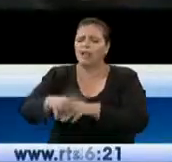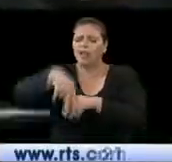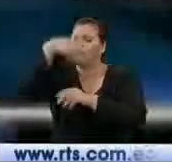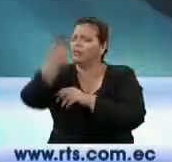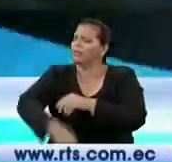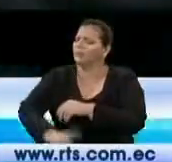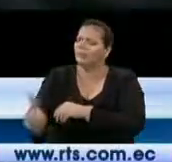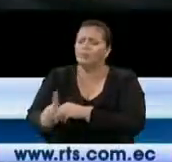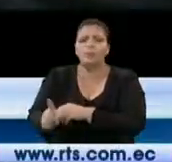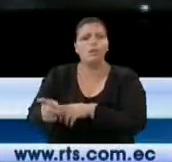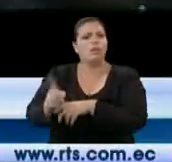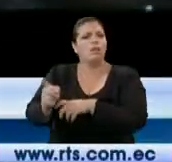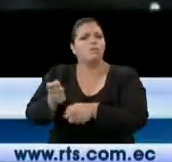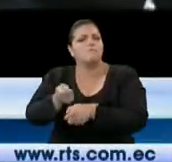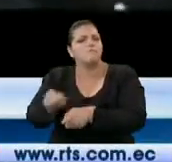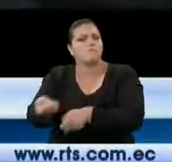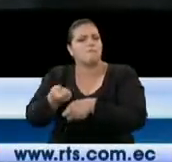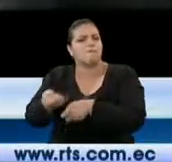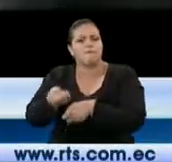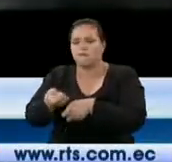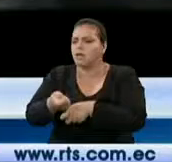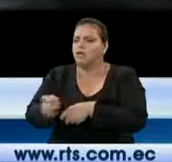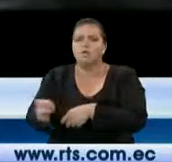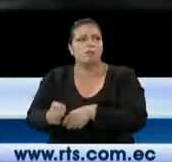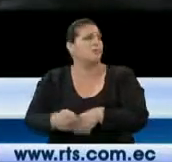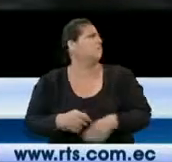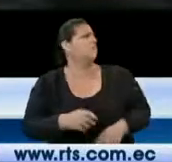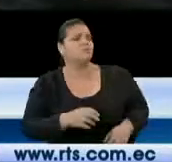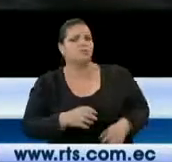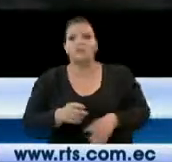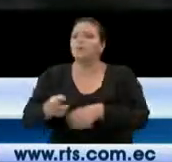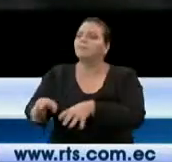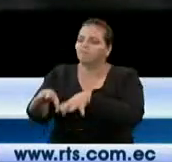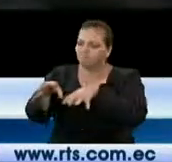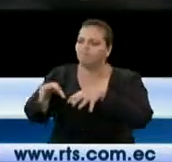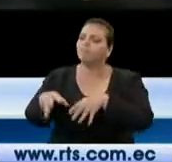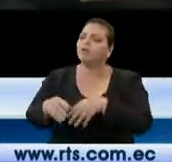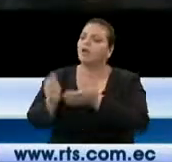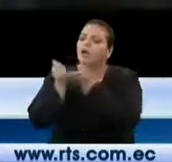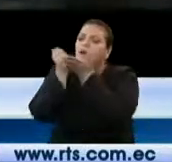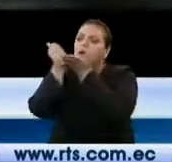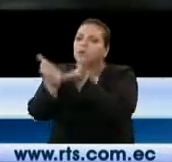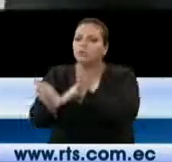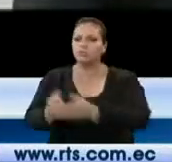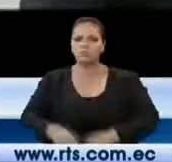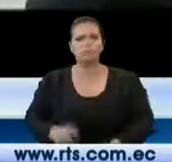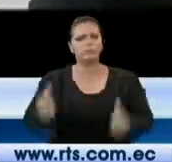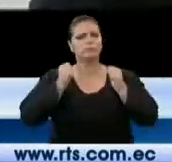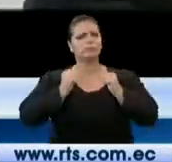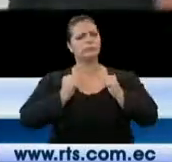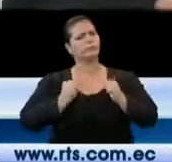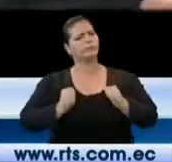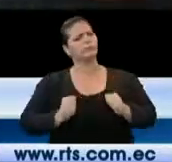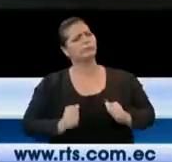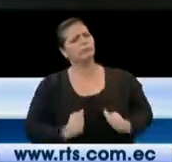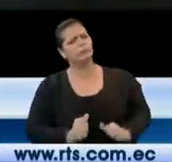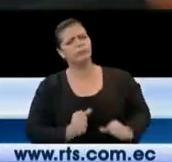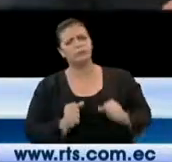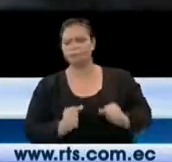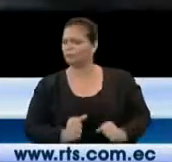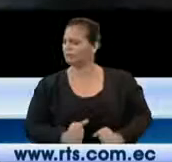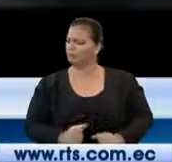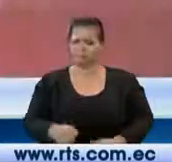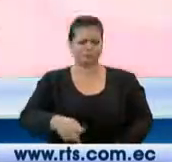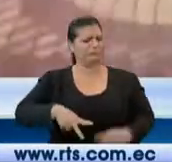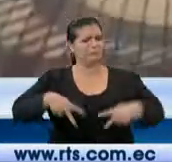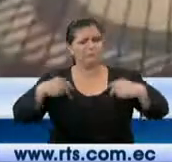de repente, que muchos problemas en este caso, y es por eso de que no me ha importado por ninguna manera mi vida, justamente salvaguardar la